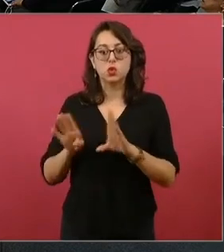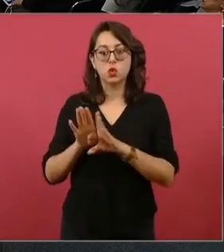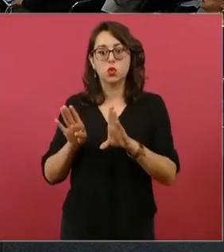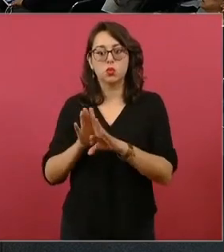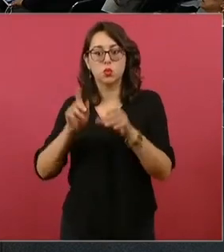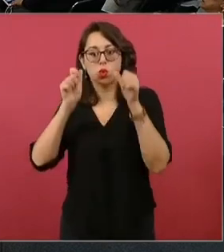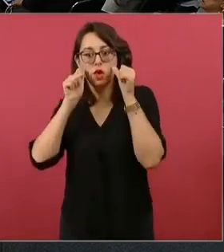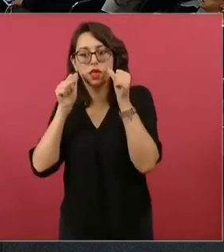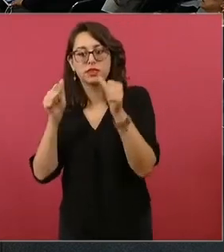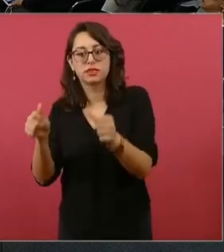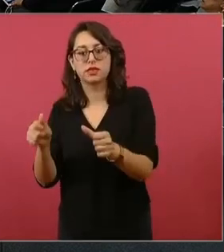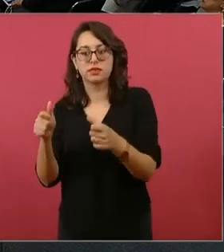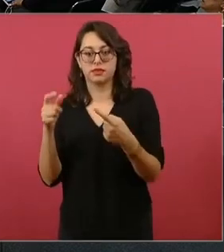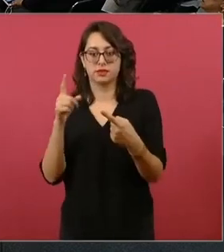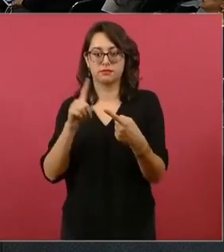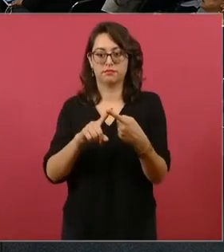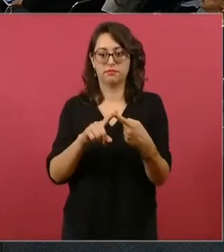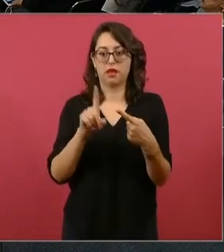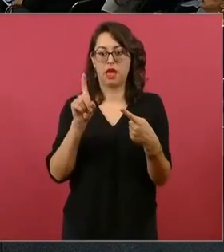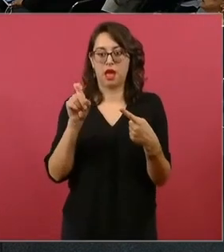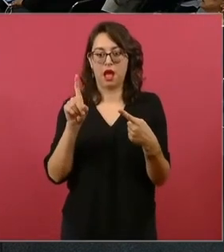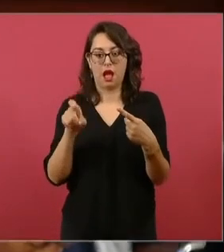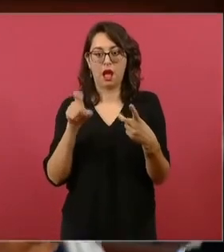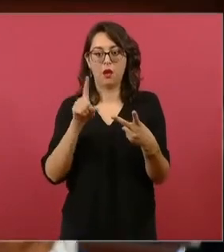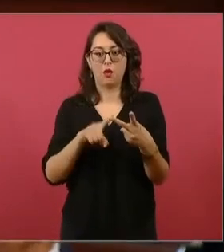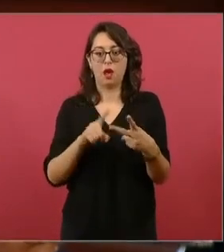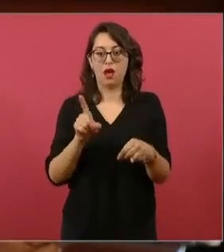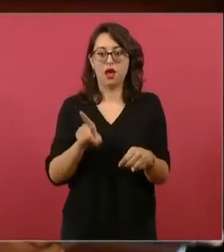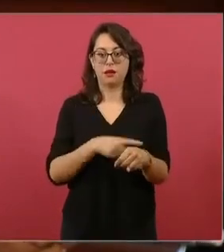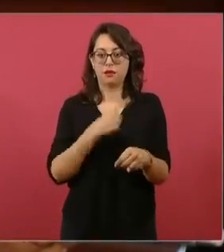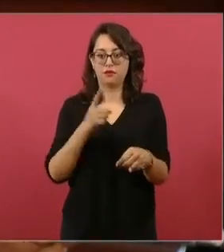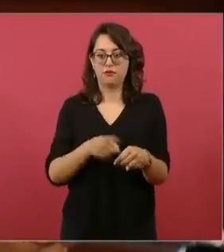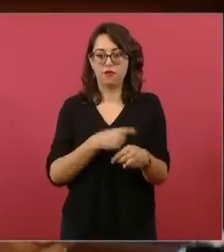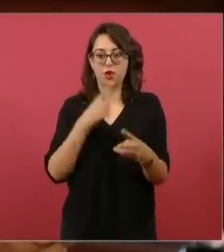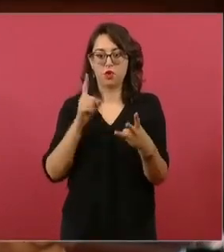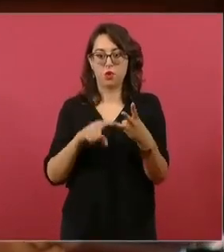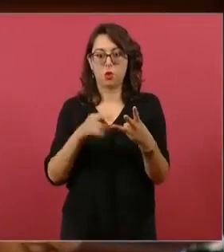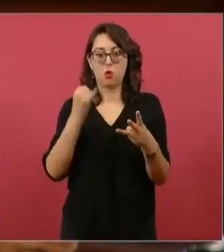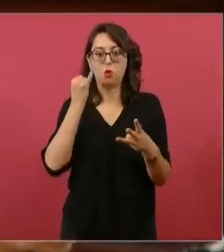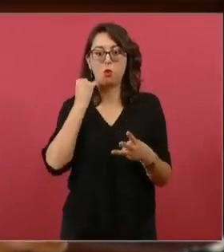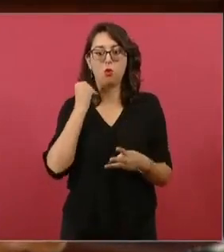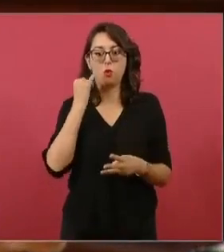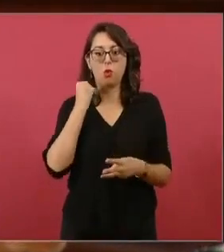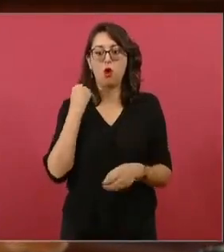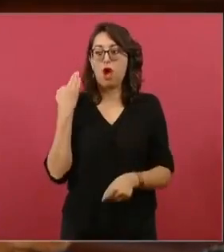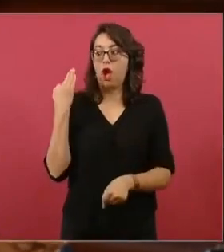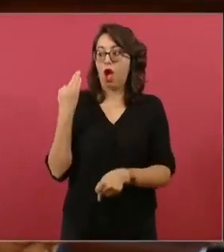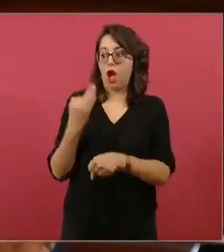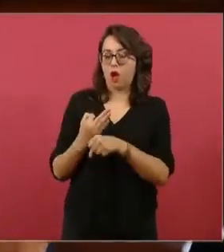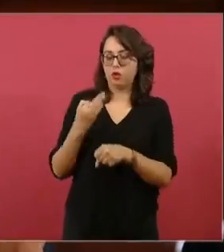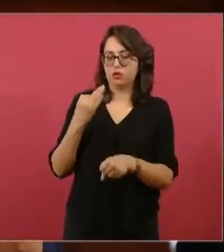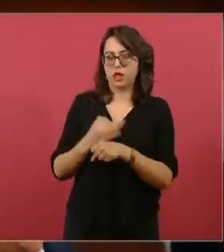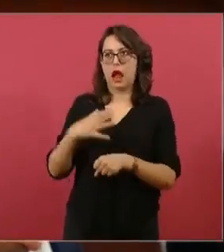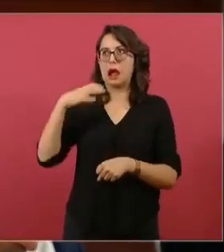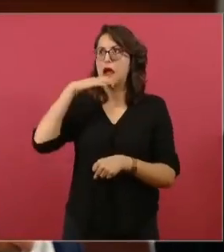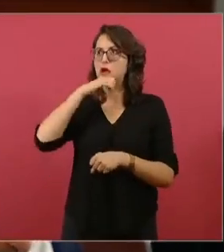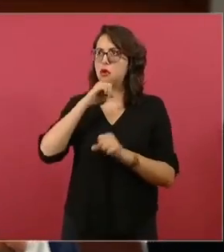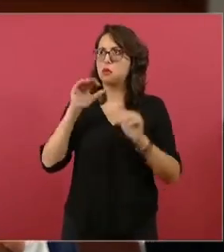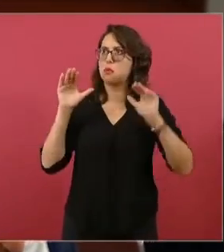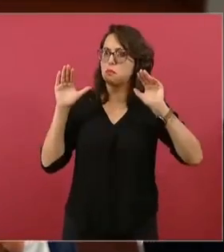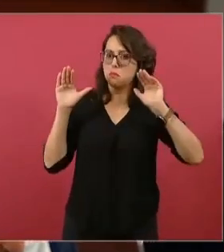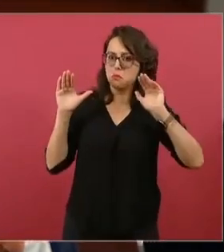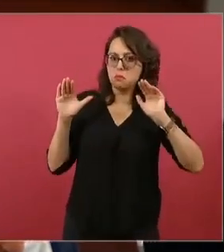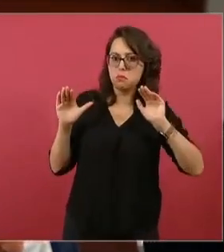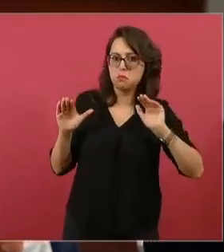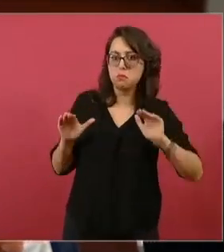agua potable, refresco, jugos. Ahorita se terminó la tercera ola de calor, pero se espera que para el 4 de julio pudiera venir la cuarta ola de calor. Y